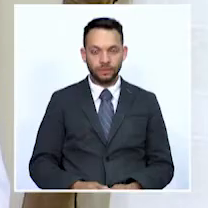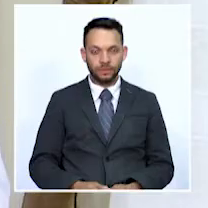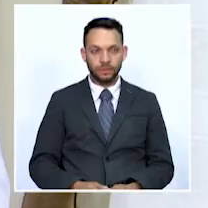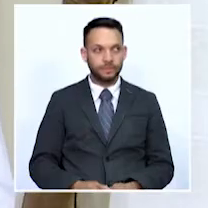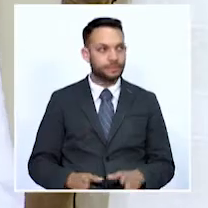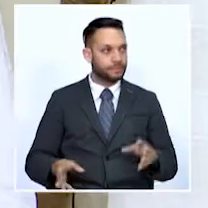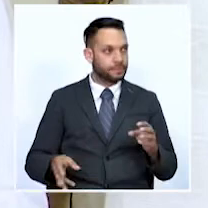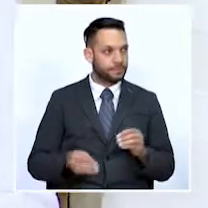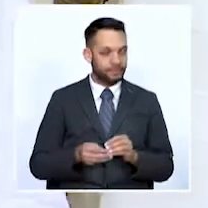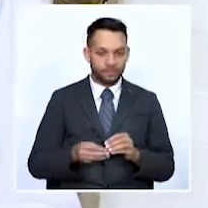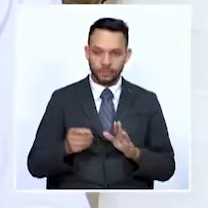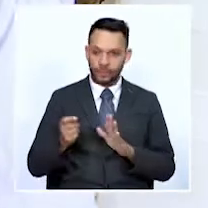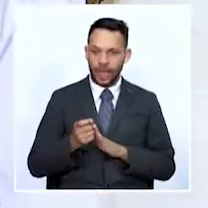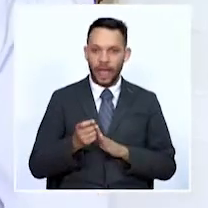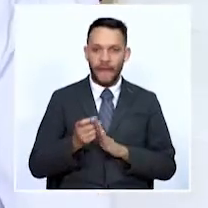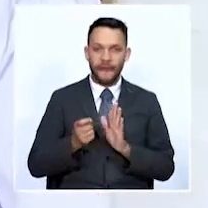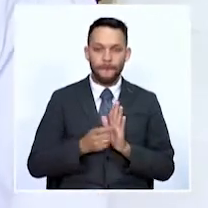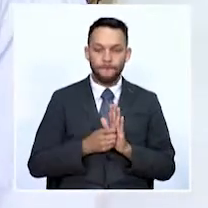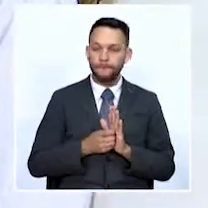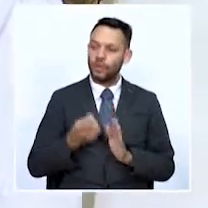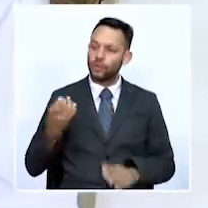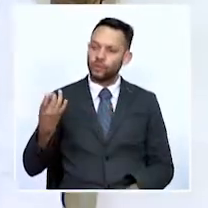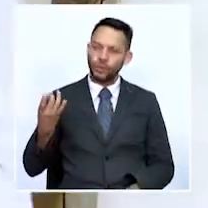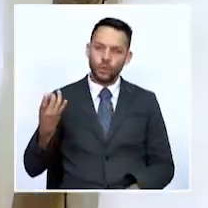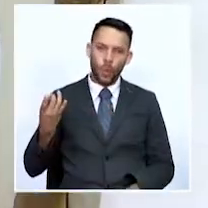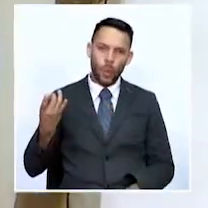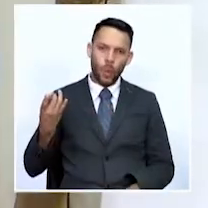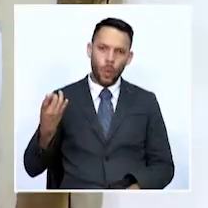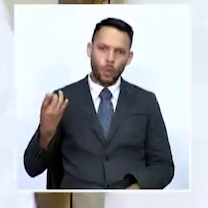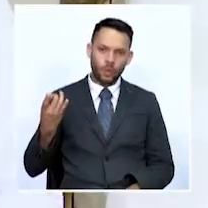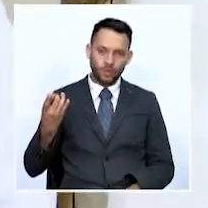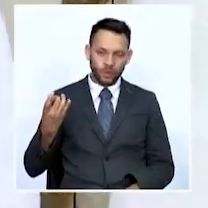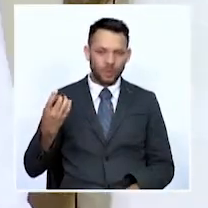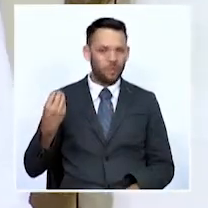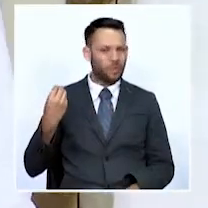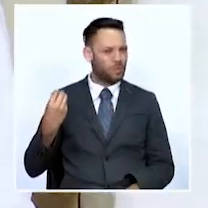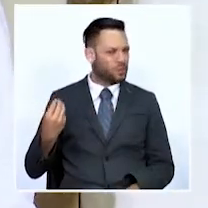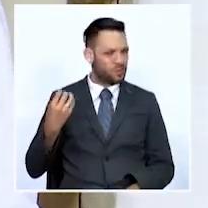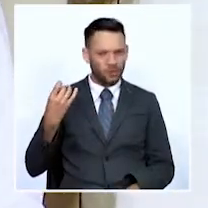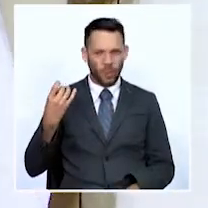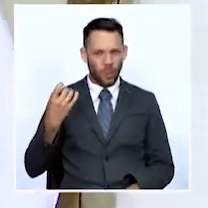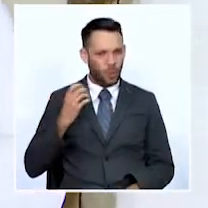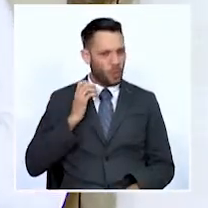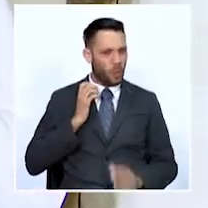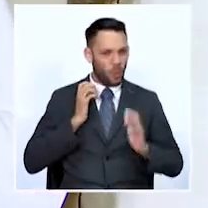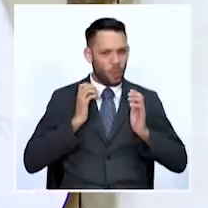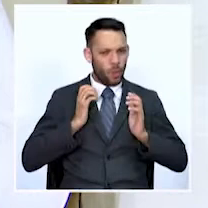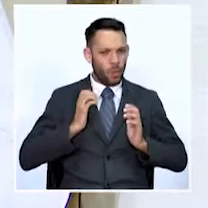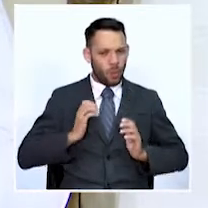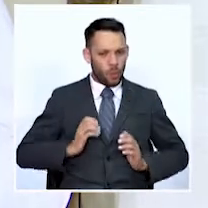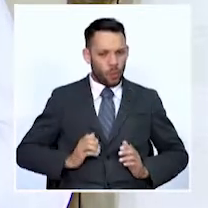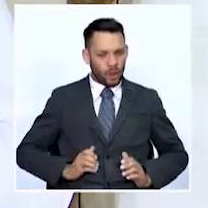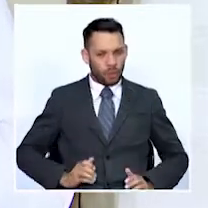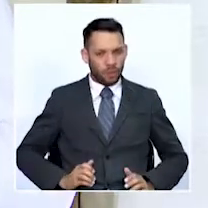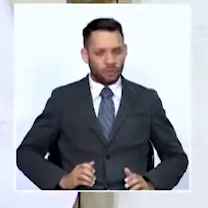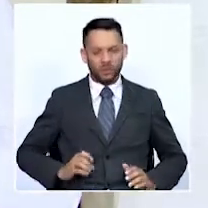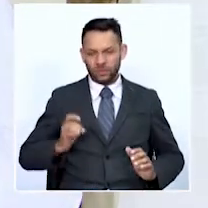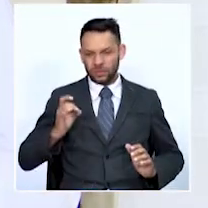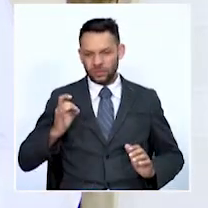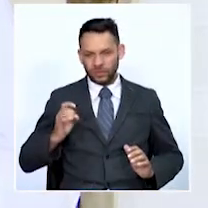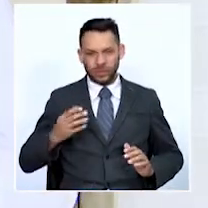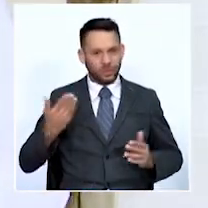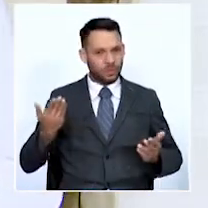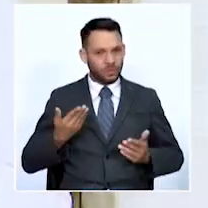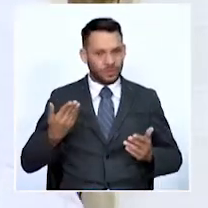Una de las manifestaciones clínicas que presenta la paciente en sus múltiples dolores es la sintomatología en